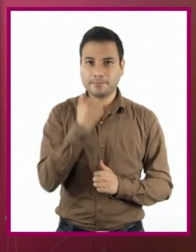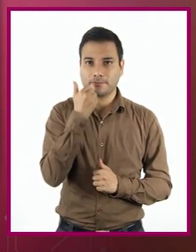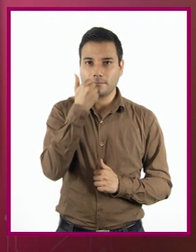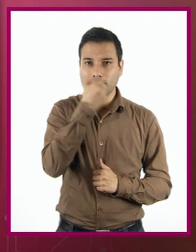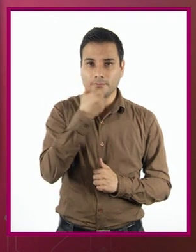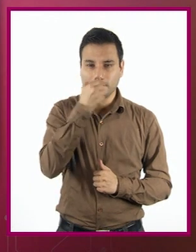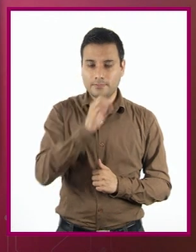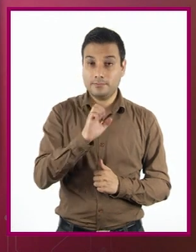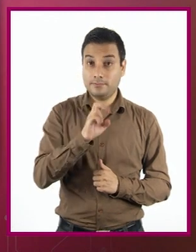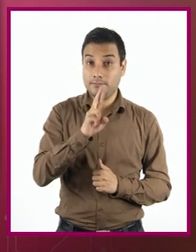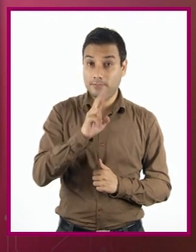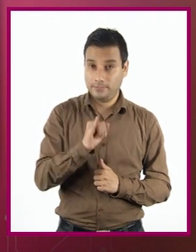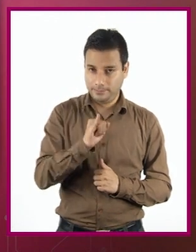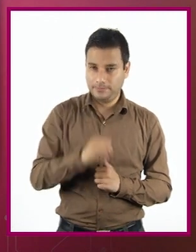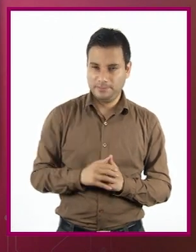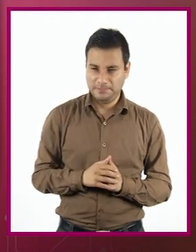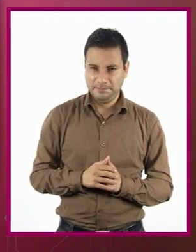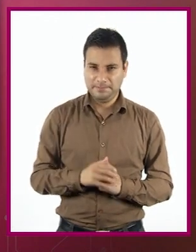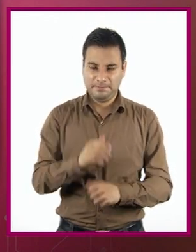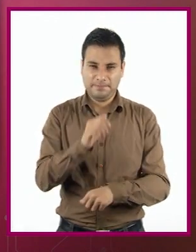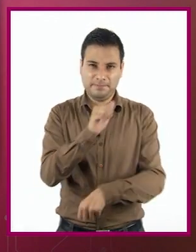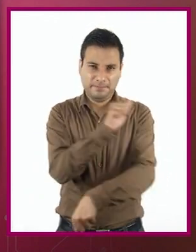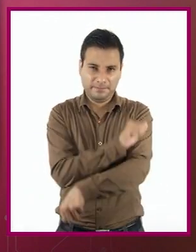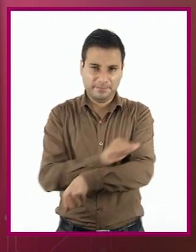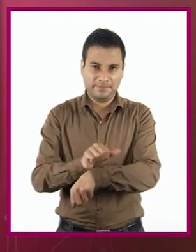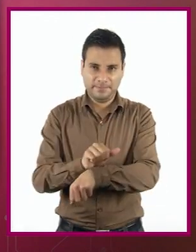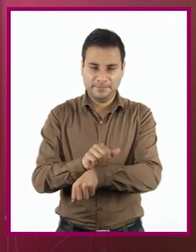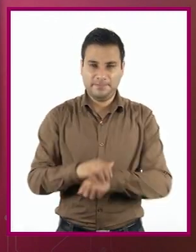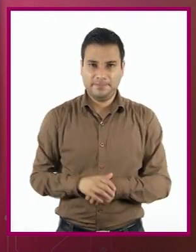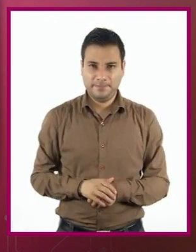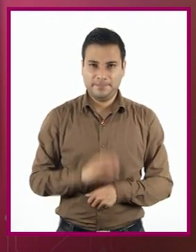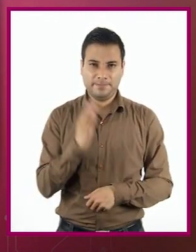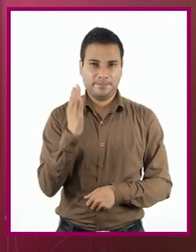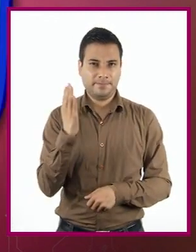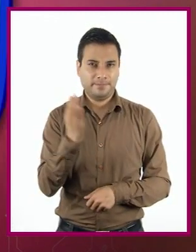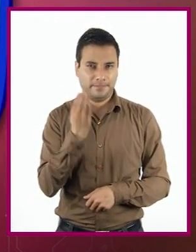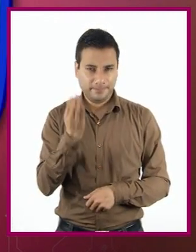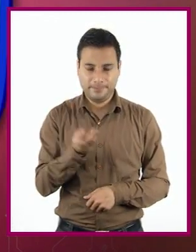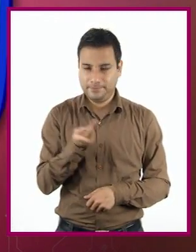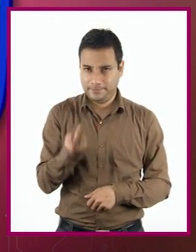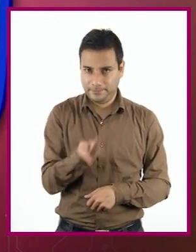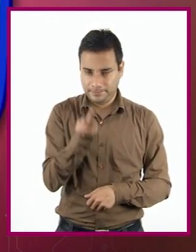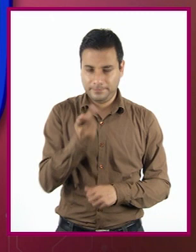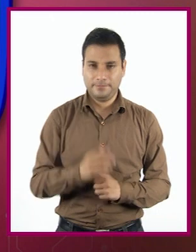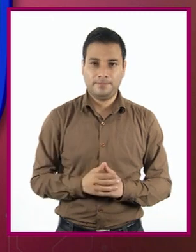Eli Daniel Hermenegildo, de la Alcaldía Milpa Alta en la Ciudad de México, pregunta.